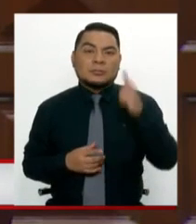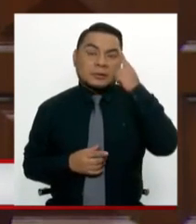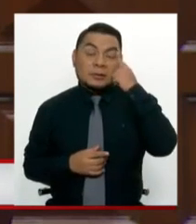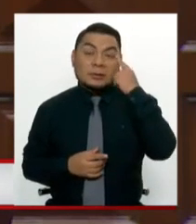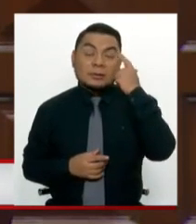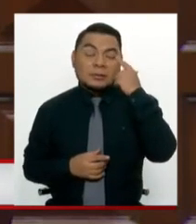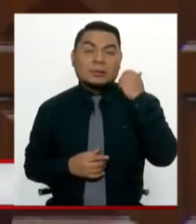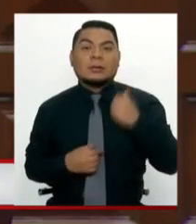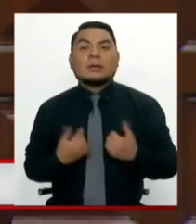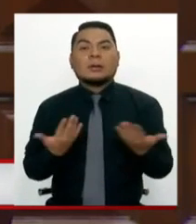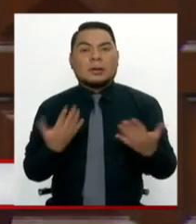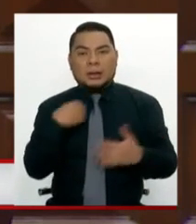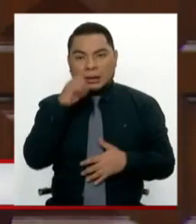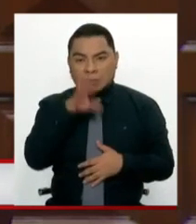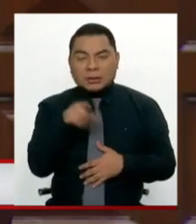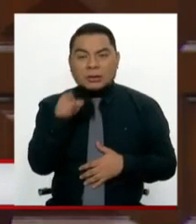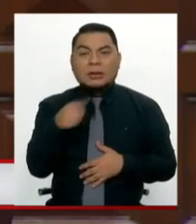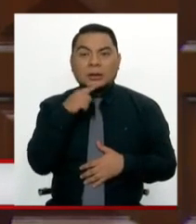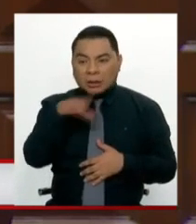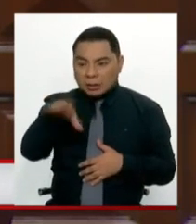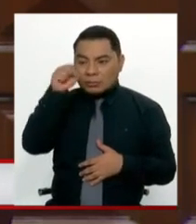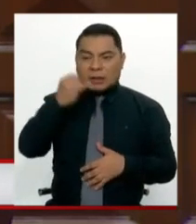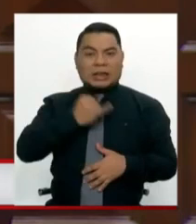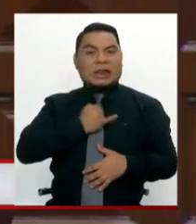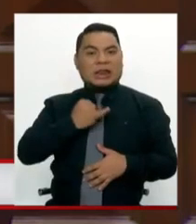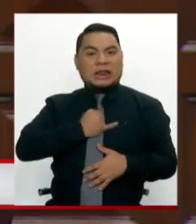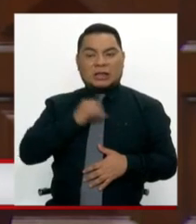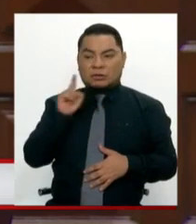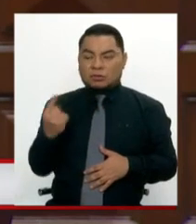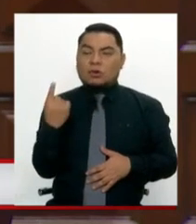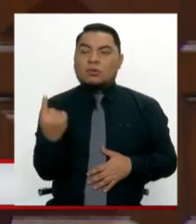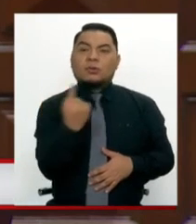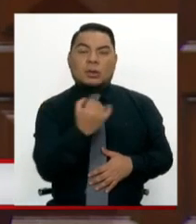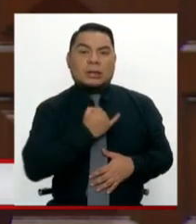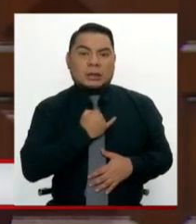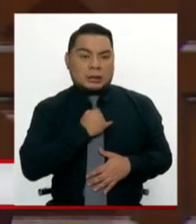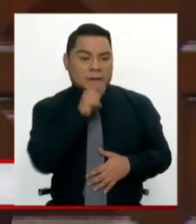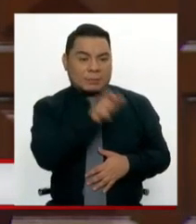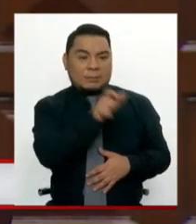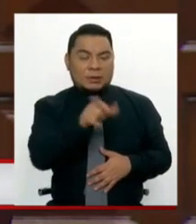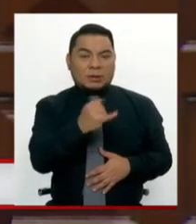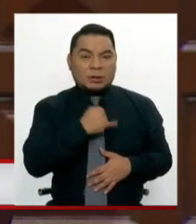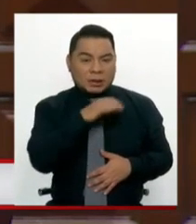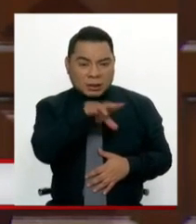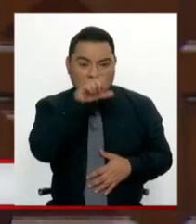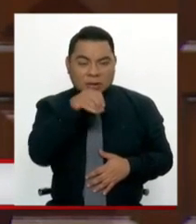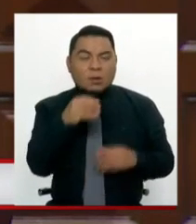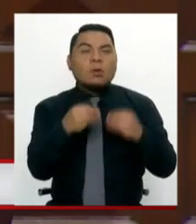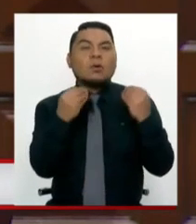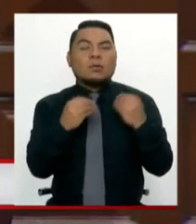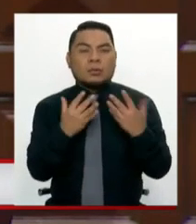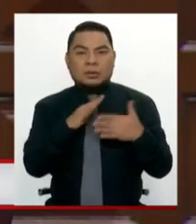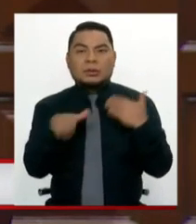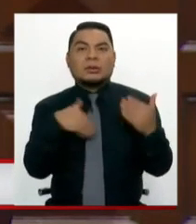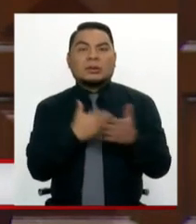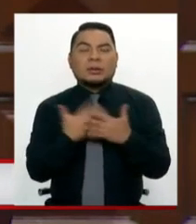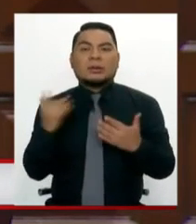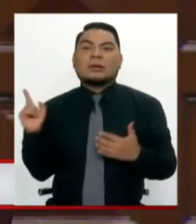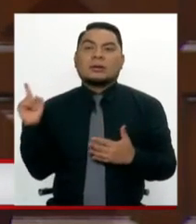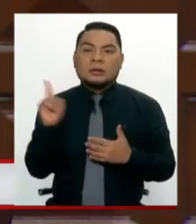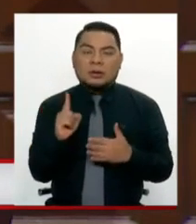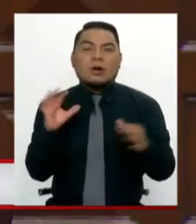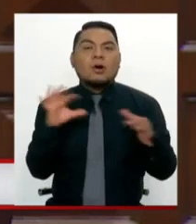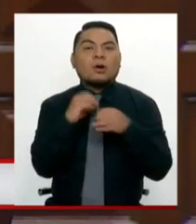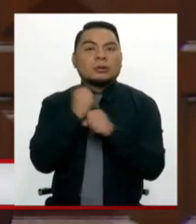Cabe señalar que la identificación e individualización de las víctimas se logró en el marco de las